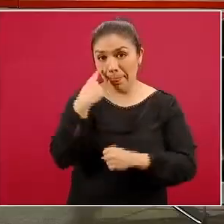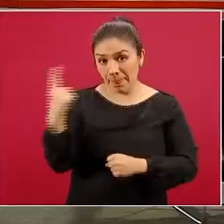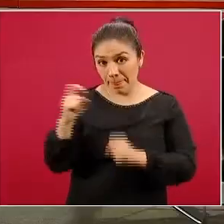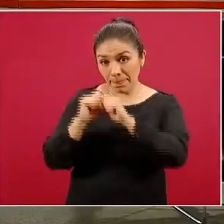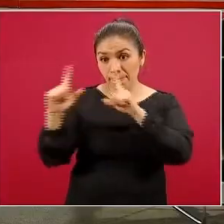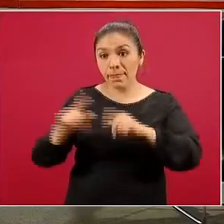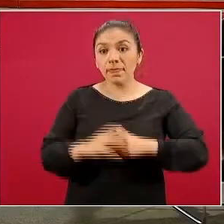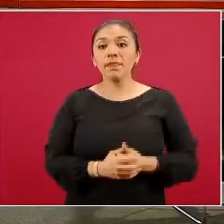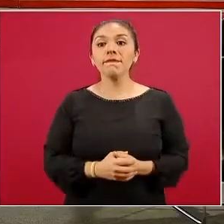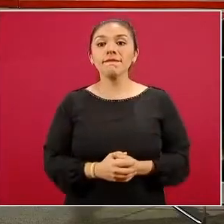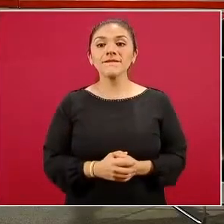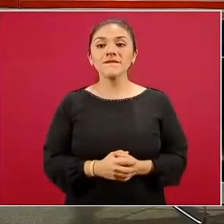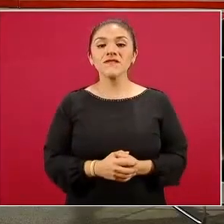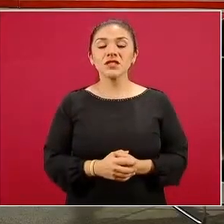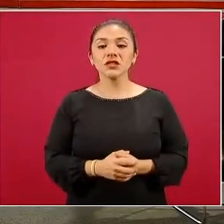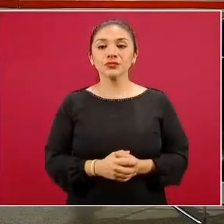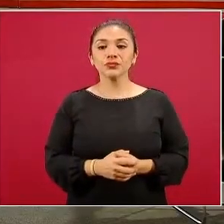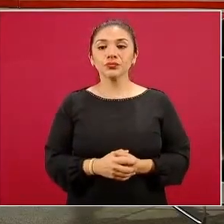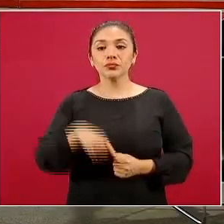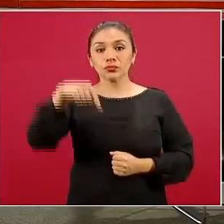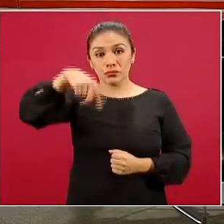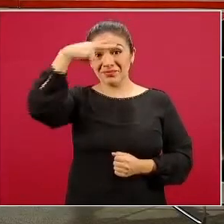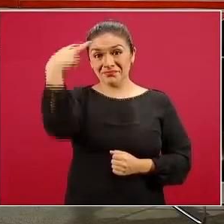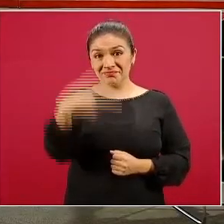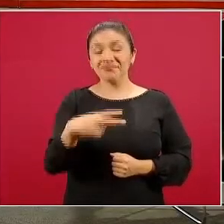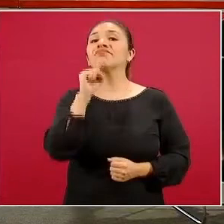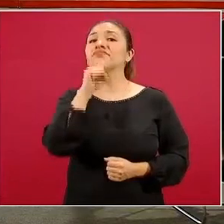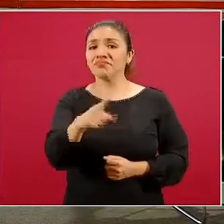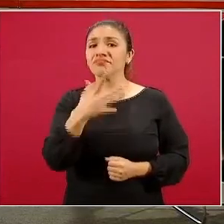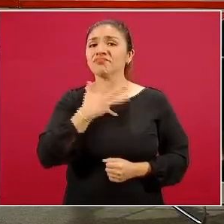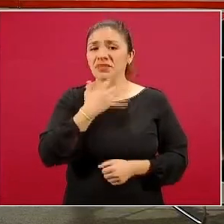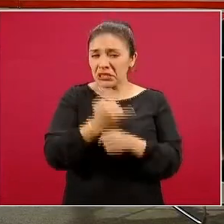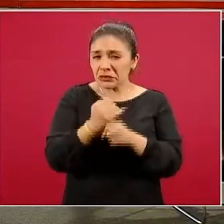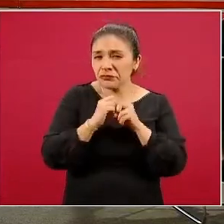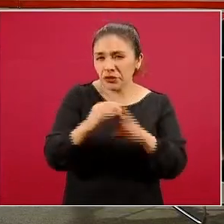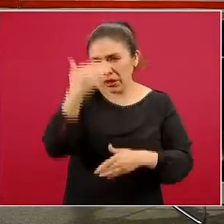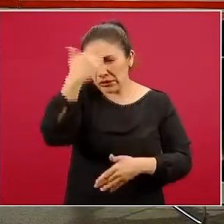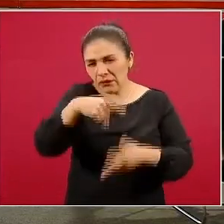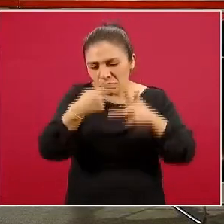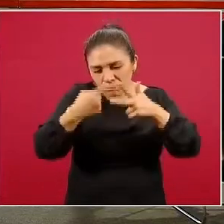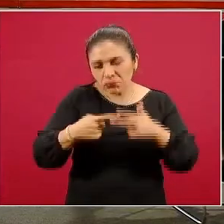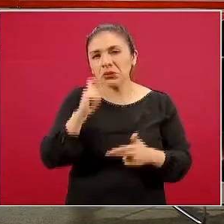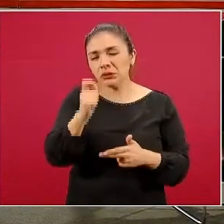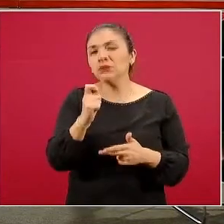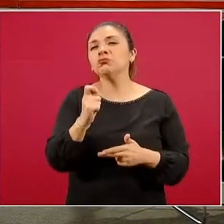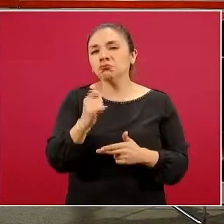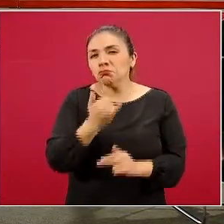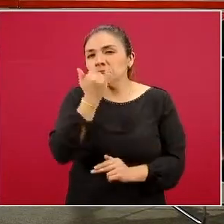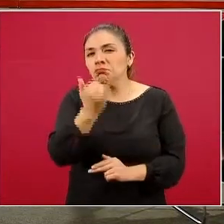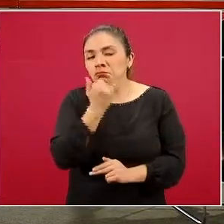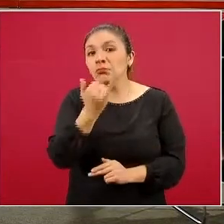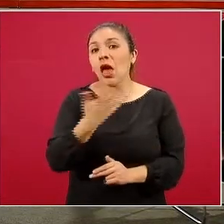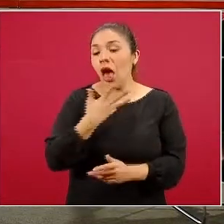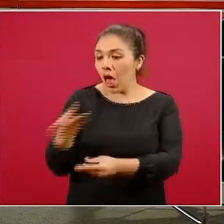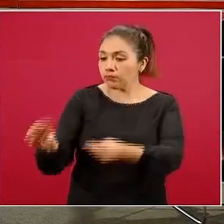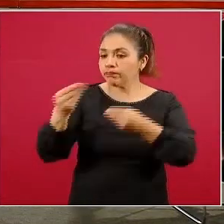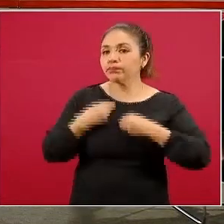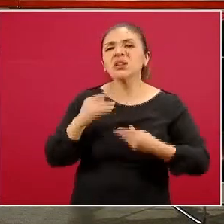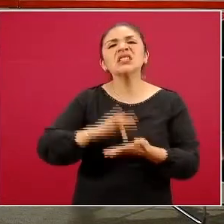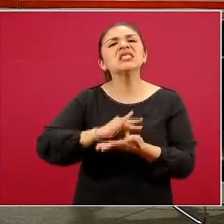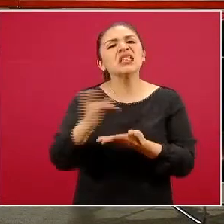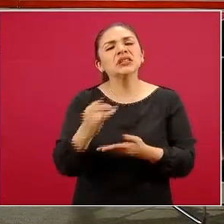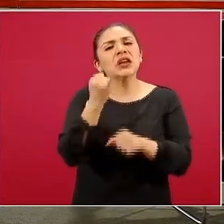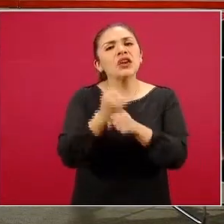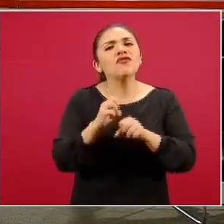por favor. En México también tenemos datos y estimaciones que se llegan a dar gracias a